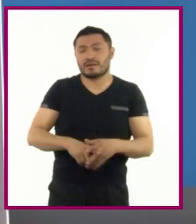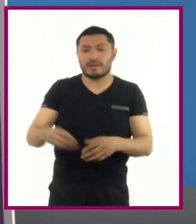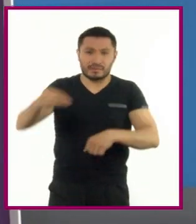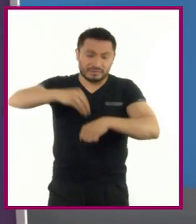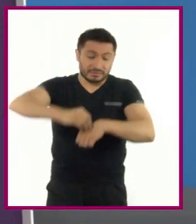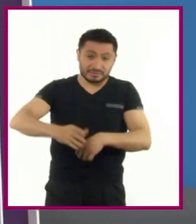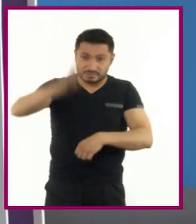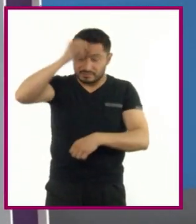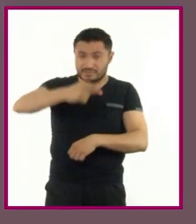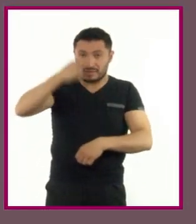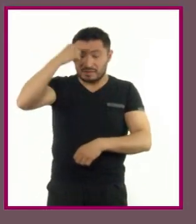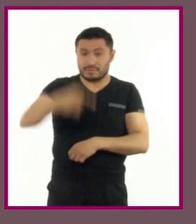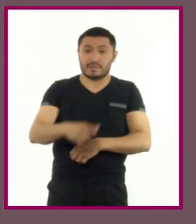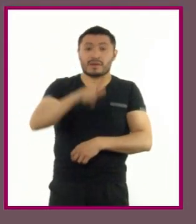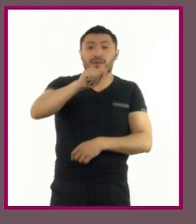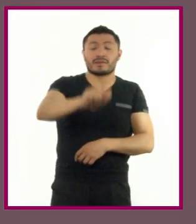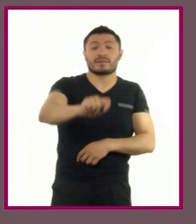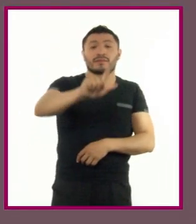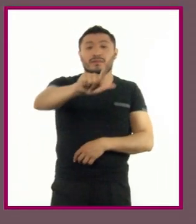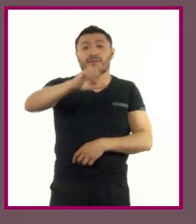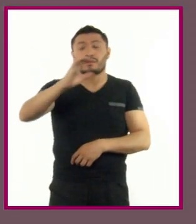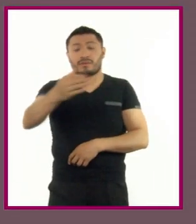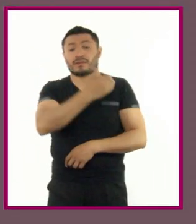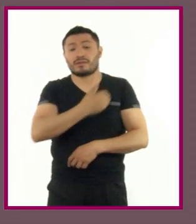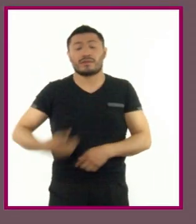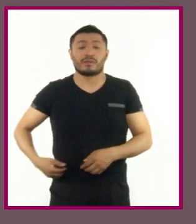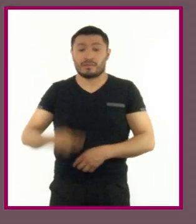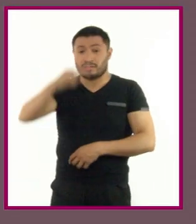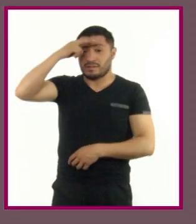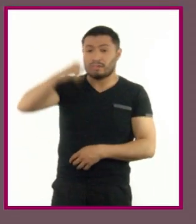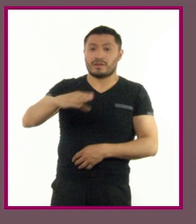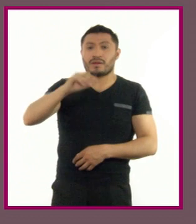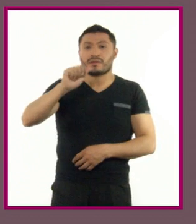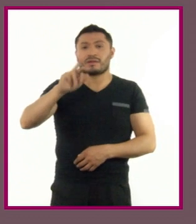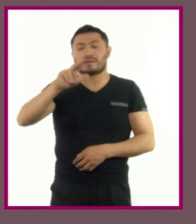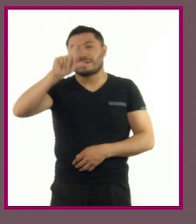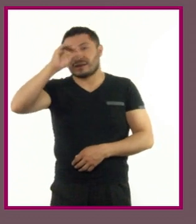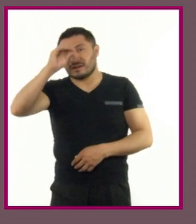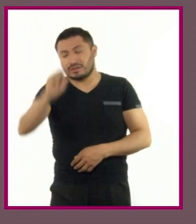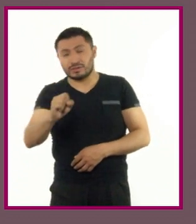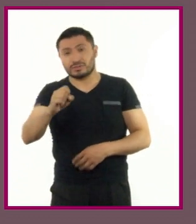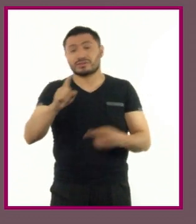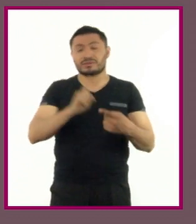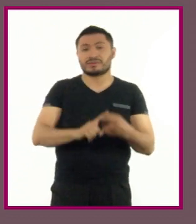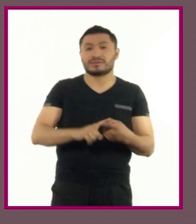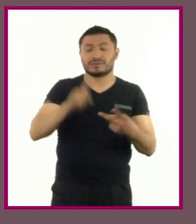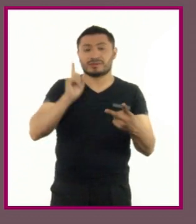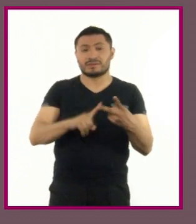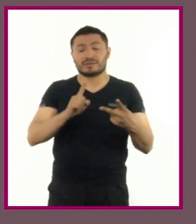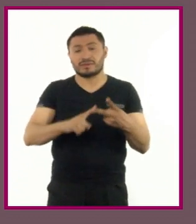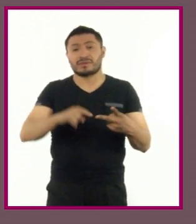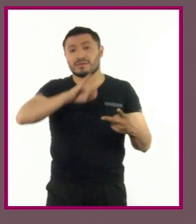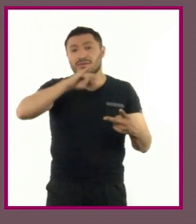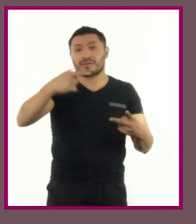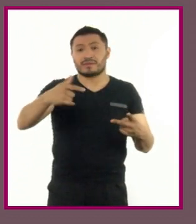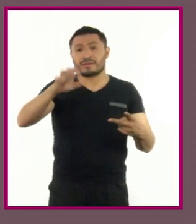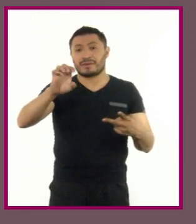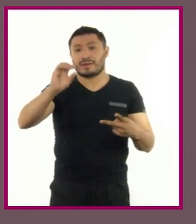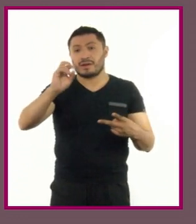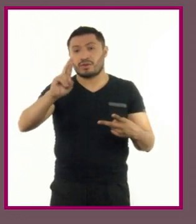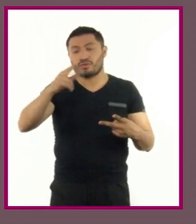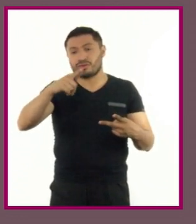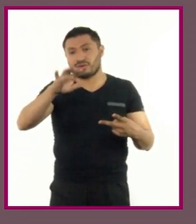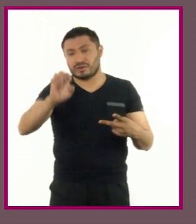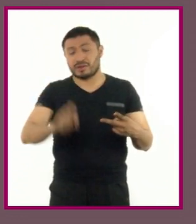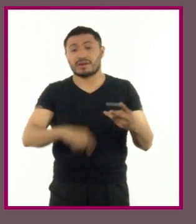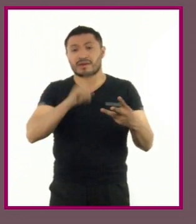el Tratado de Libre Comercio entre el presidente mexicano, Carlos Salinas de Gortari, el estadounidense George Bush y el